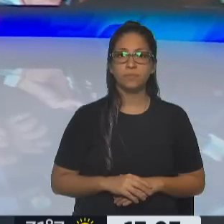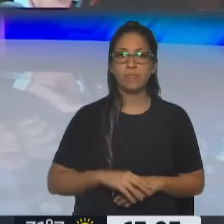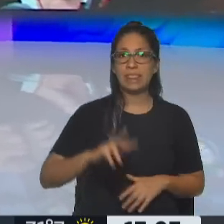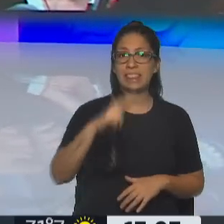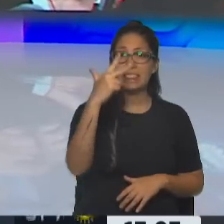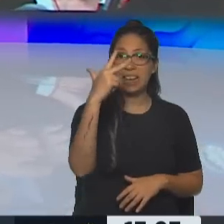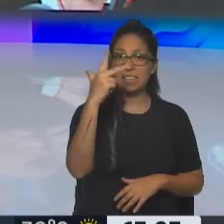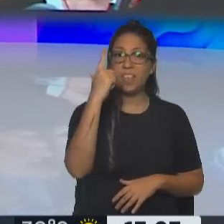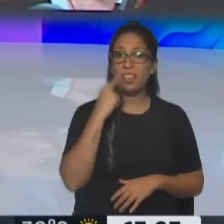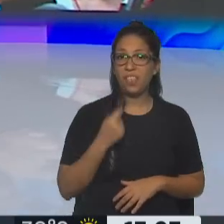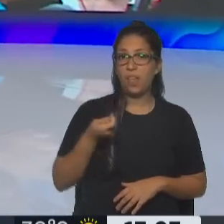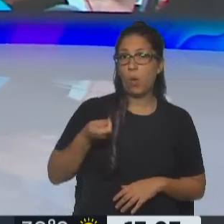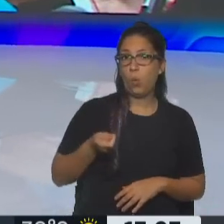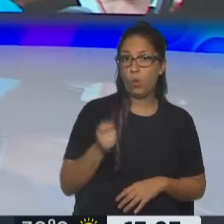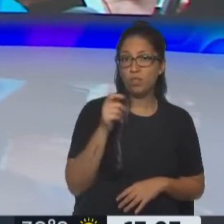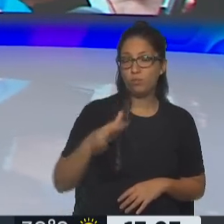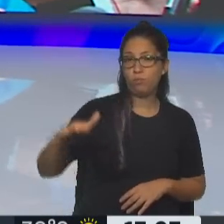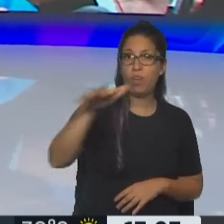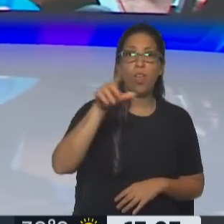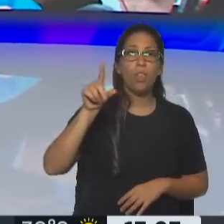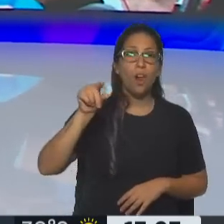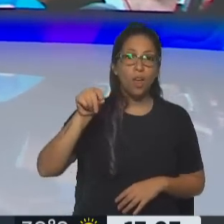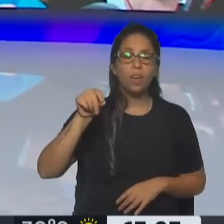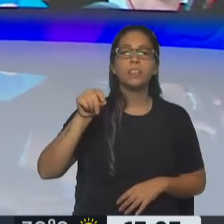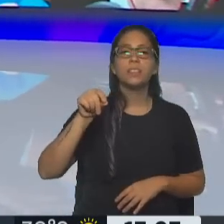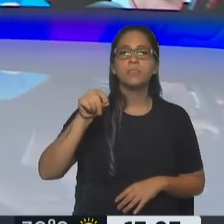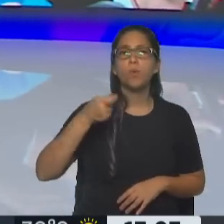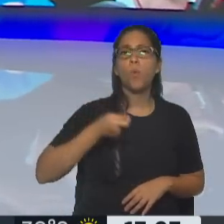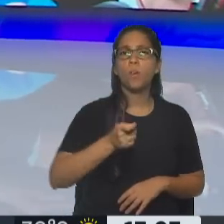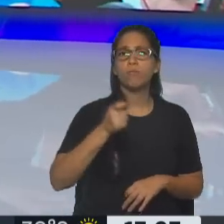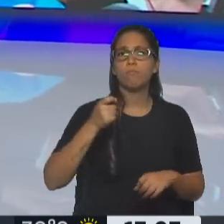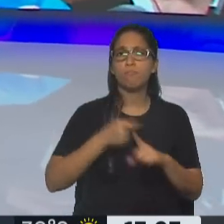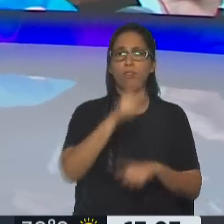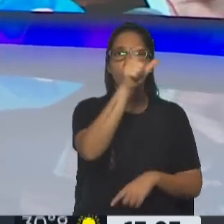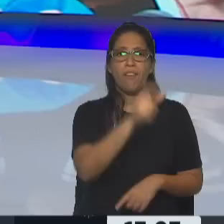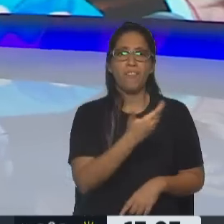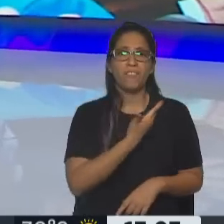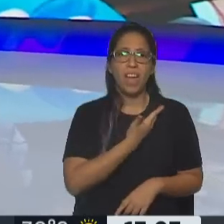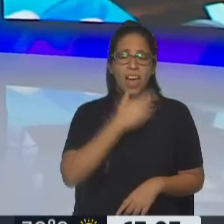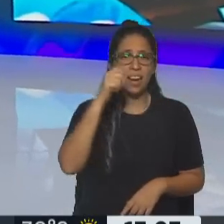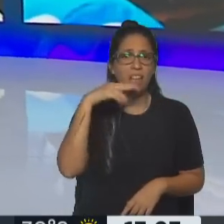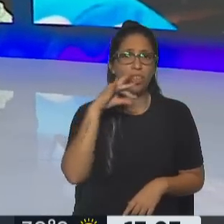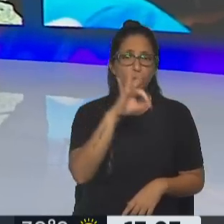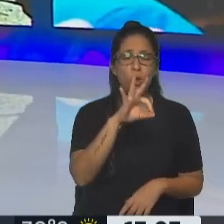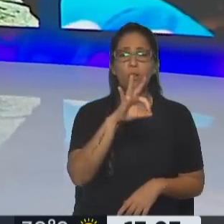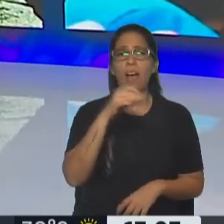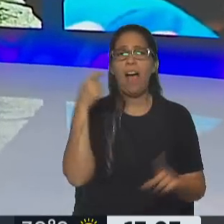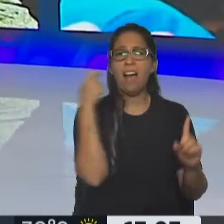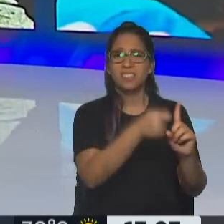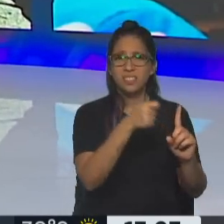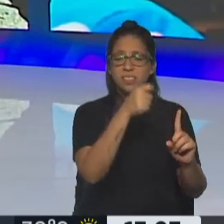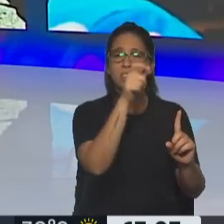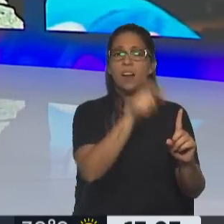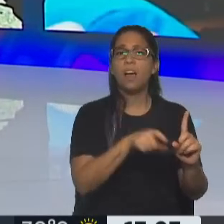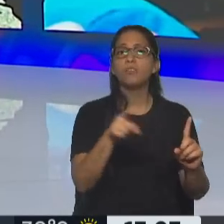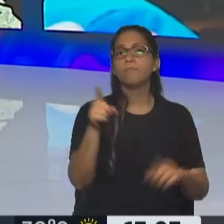Tercer día del juicio en Dolores, juicio que se lleva a cabo por el asesinato de Fernando Báez Sosa. Hace minutos Alejandra Corrales,